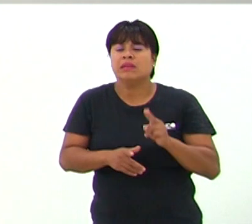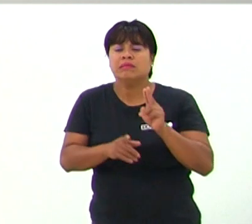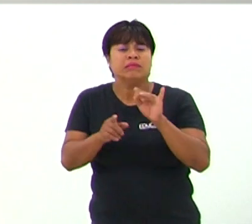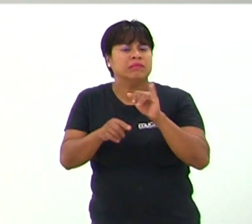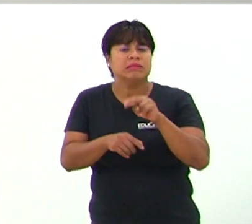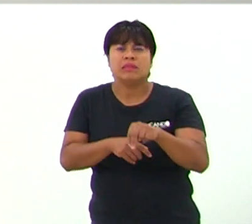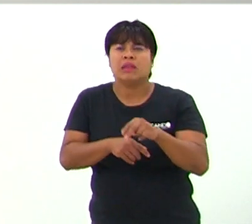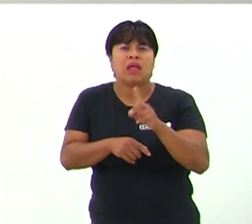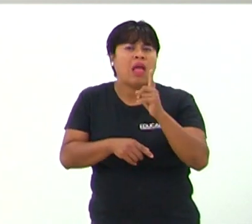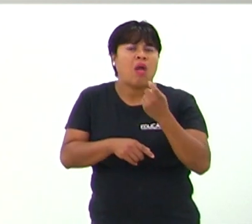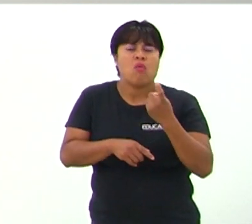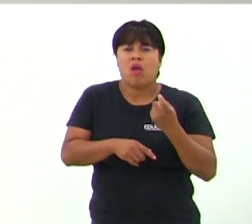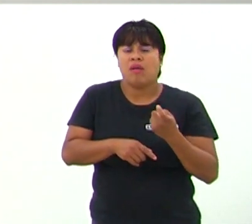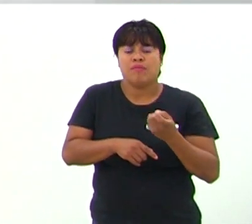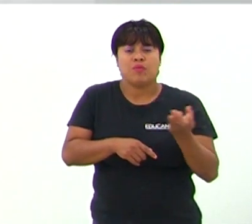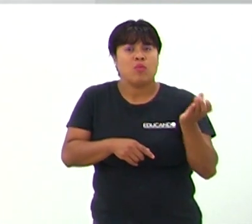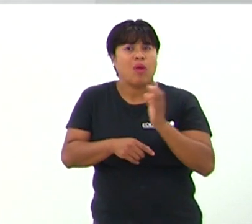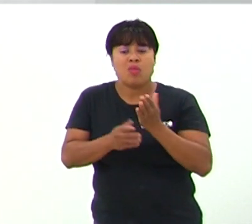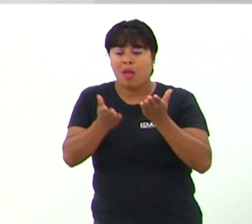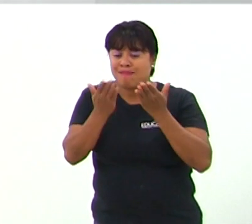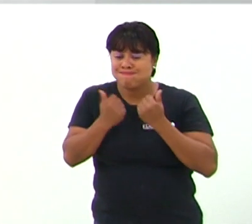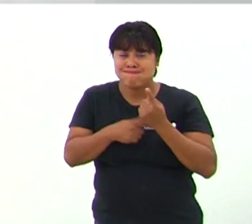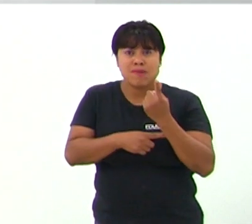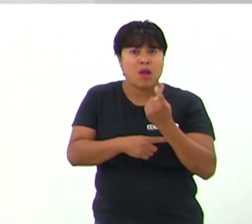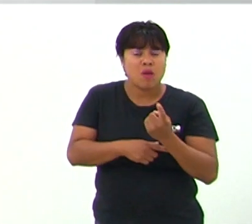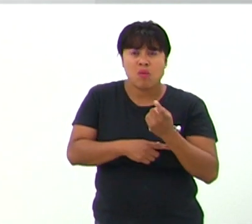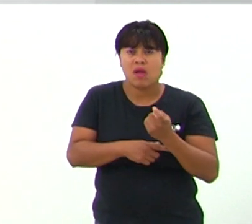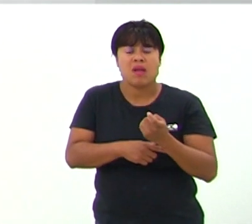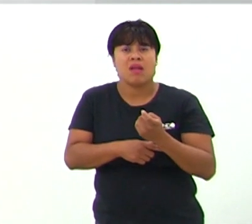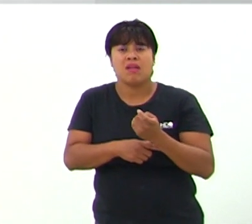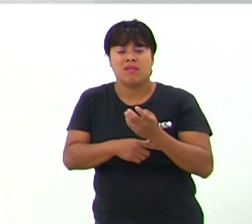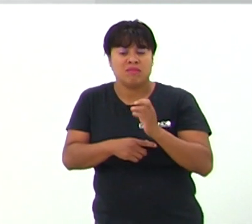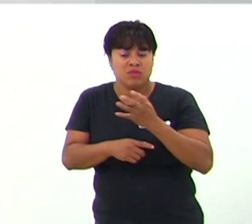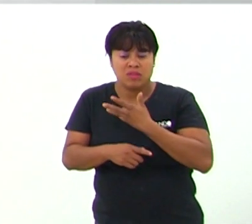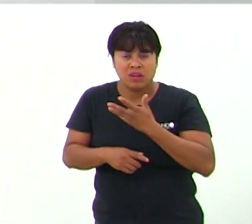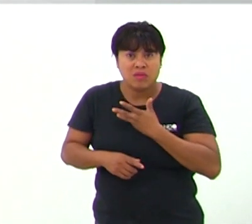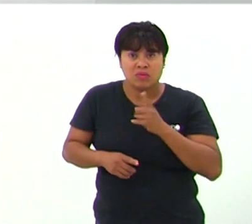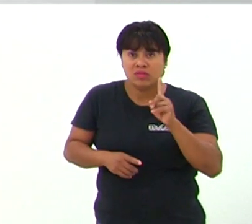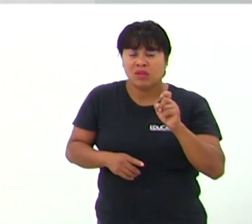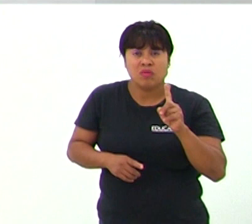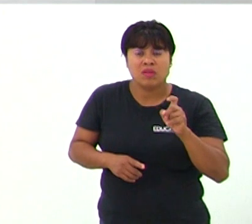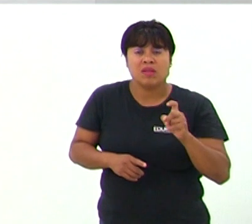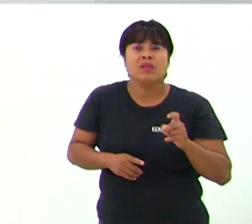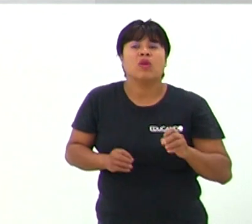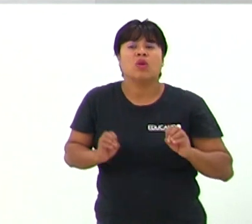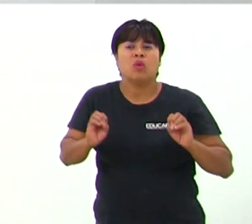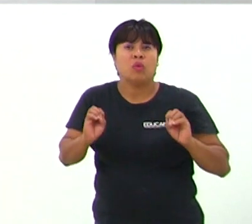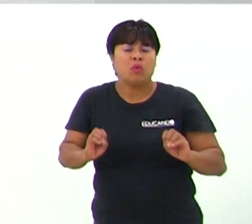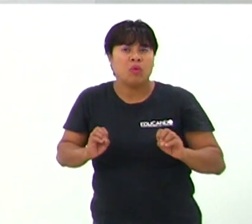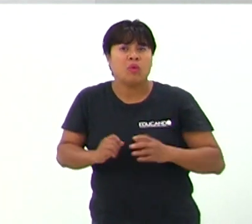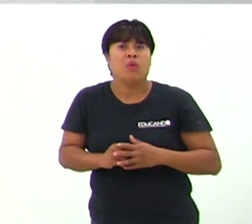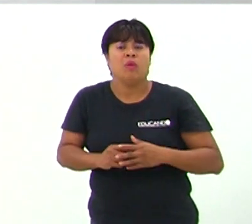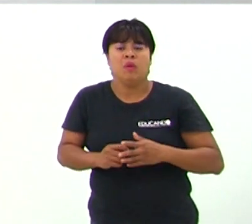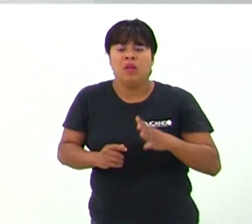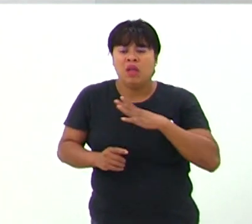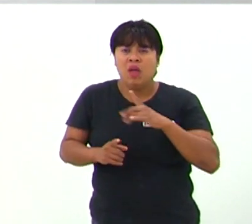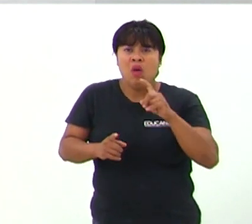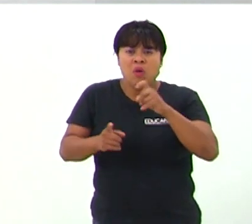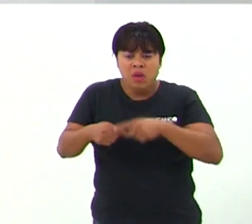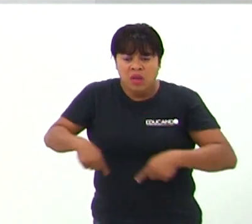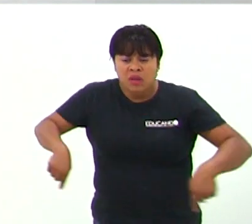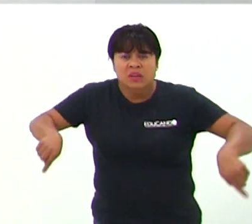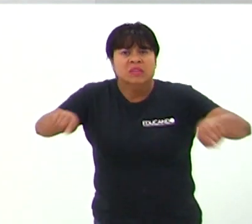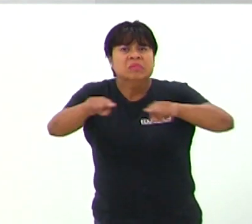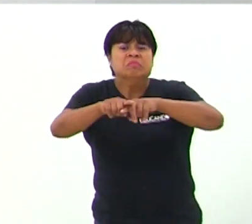agua. Cuando no tiene agua, cuando no tenemos el líquido en algún recipiente o alguna laguna está dejando de